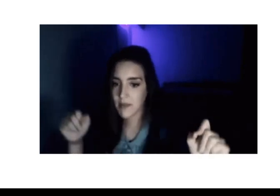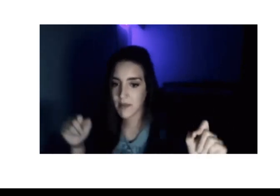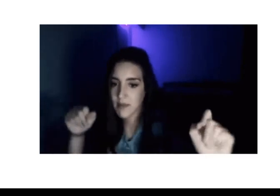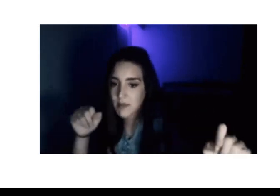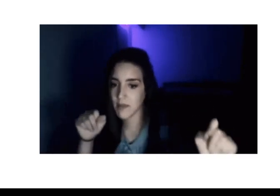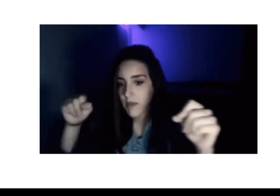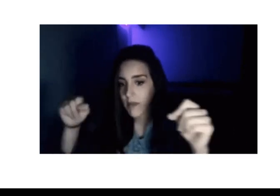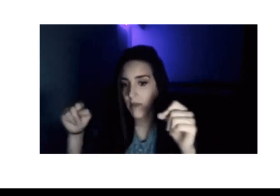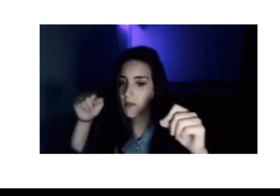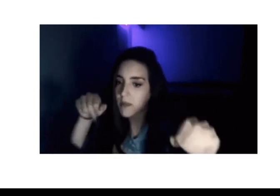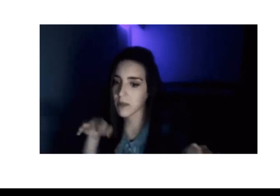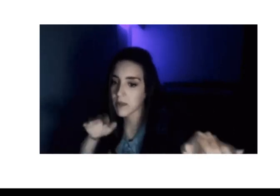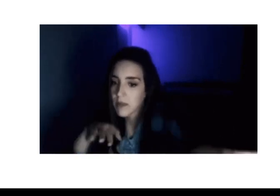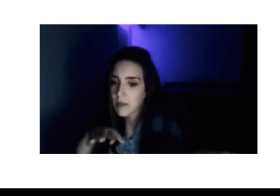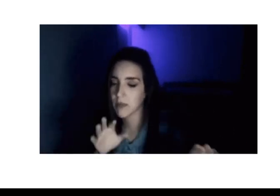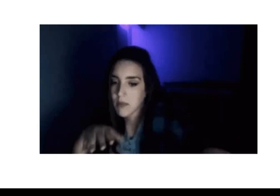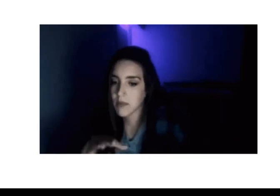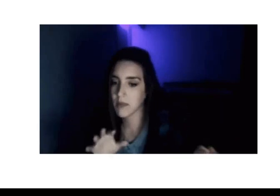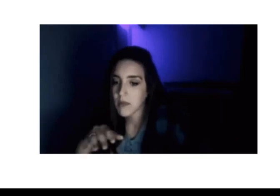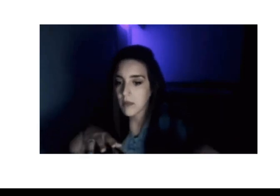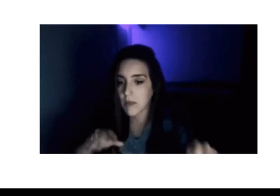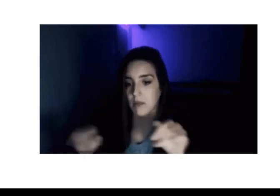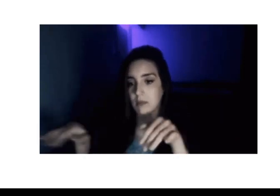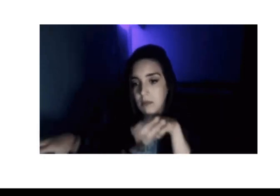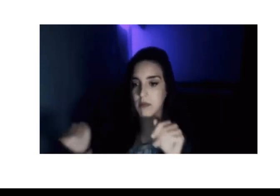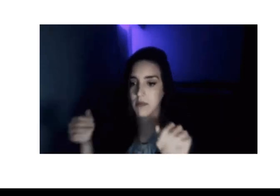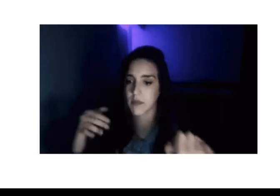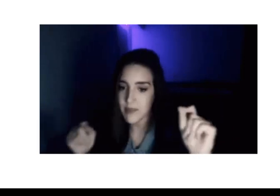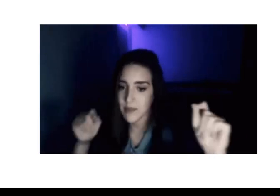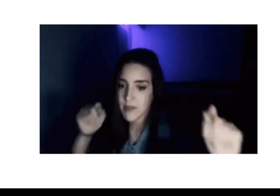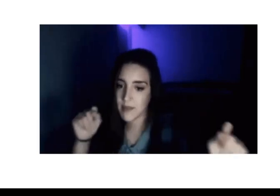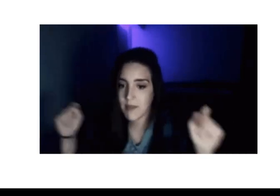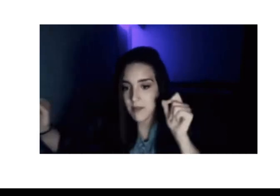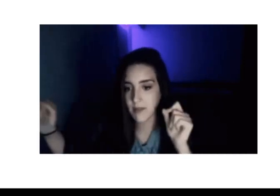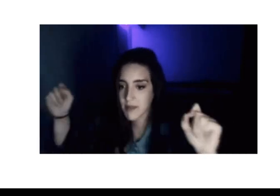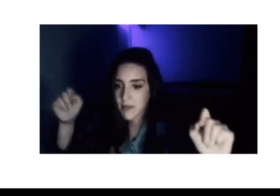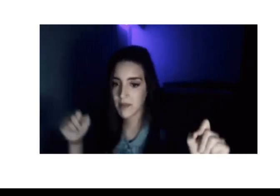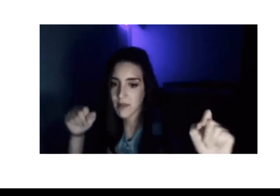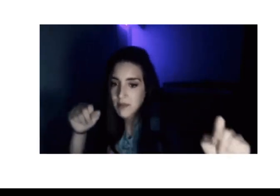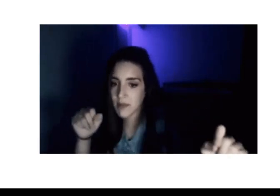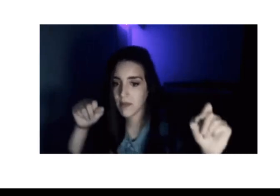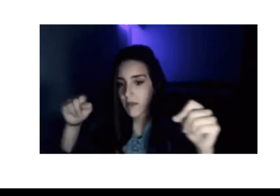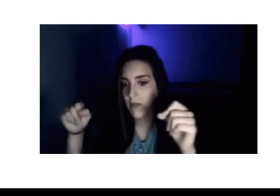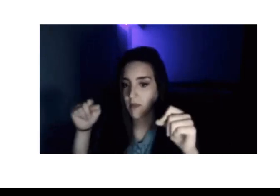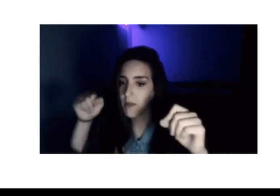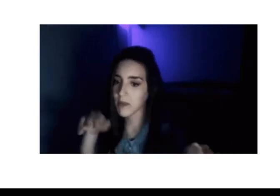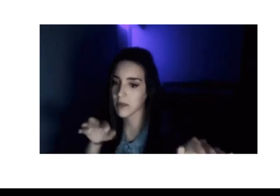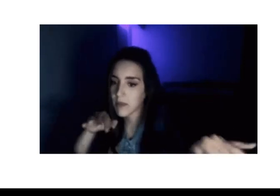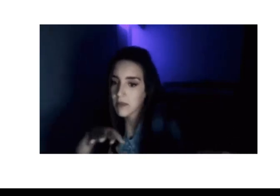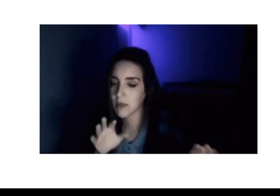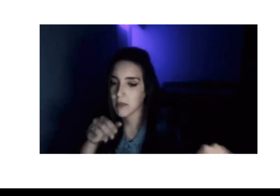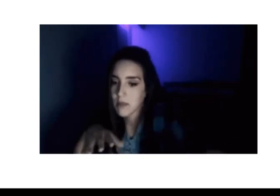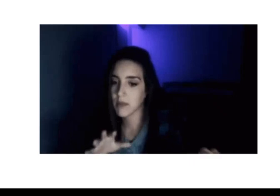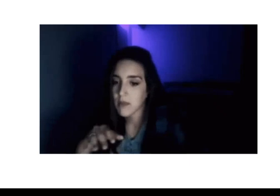planos, ¿no? Porque las mujeres se convertían en médiums, ¿no? Para comunicarse con